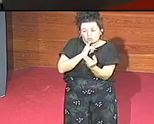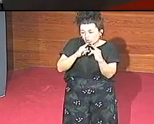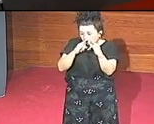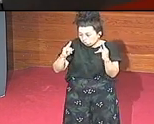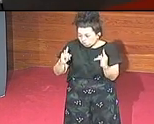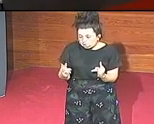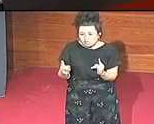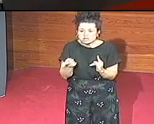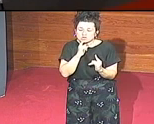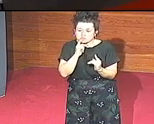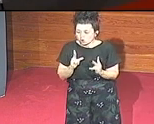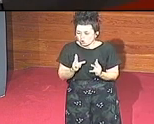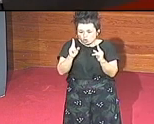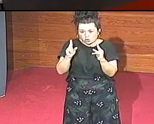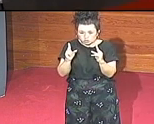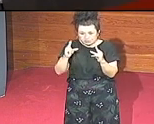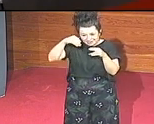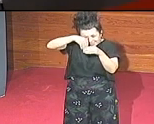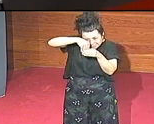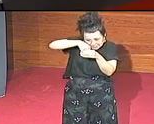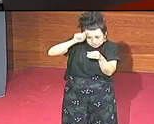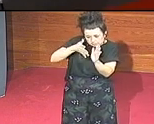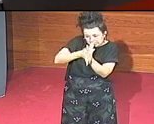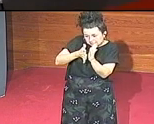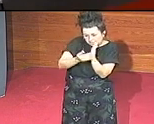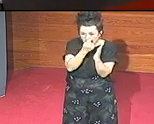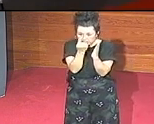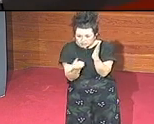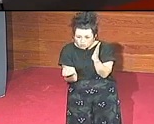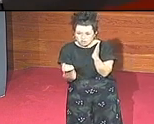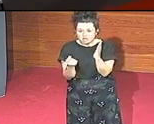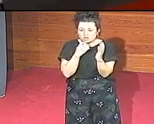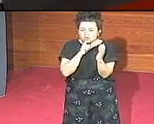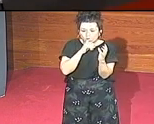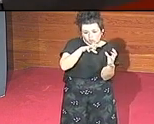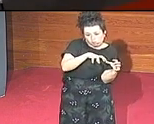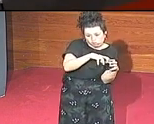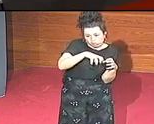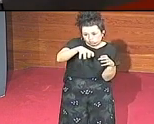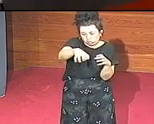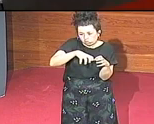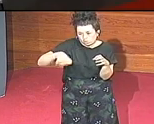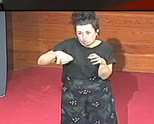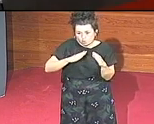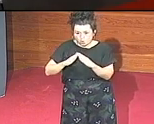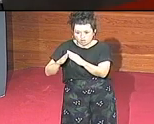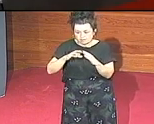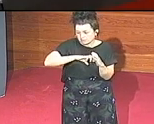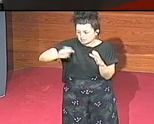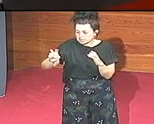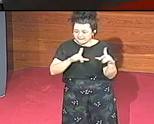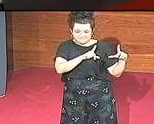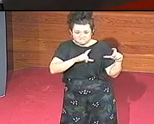haces un corte para explicar un poco cómo son por dentro como las trasladan y obviamente unas fotografías de otros campos de